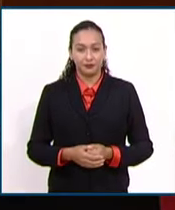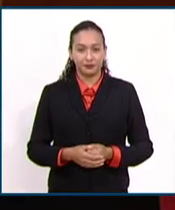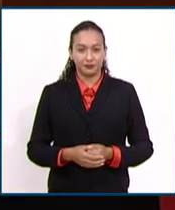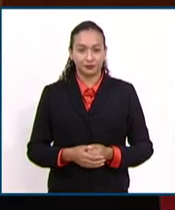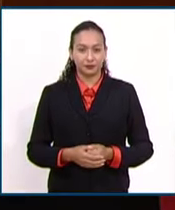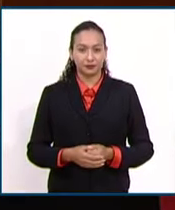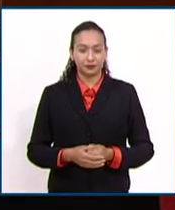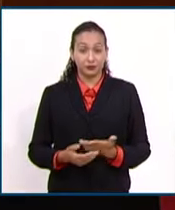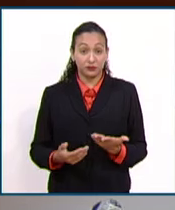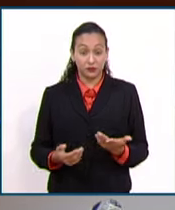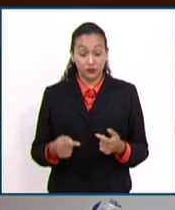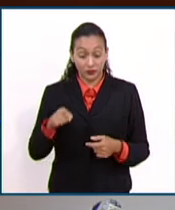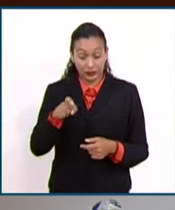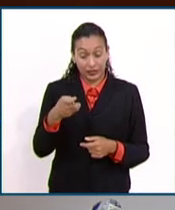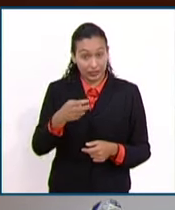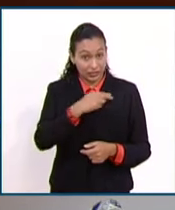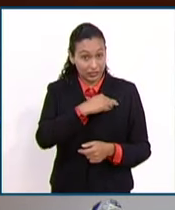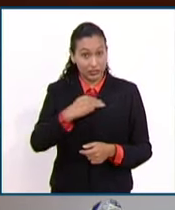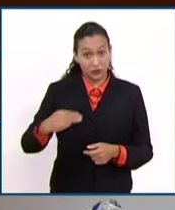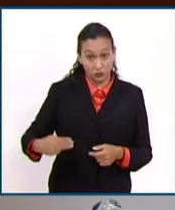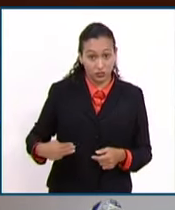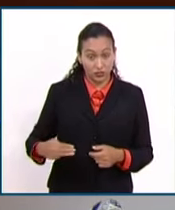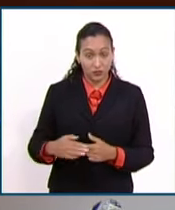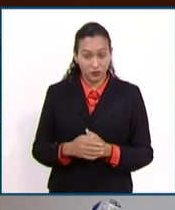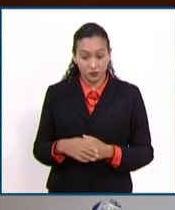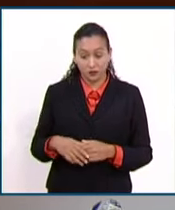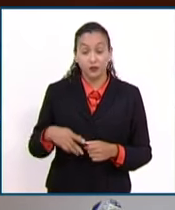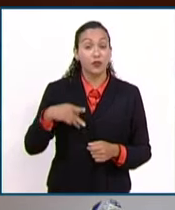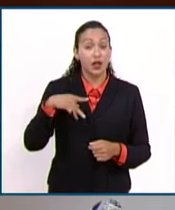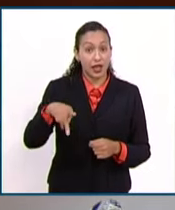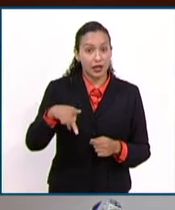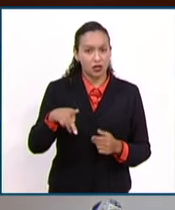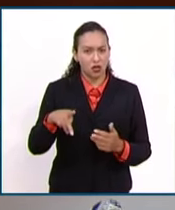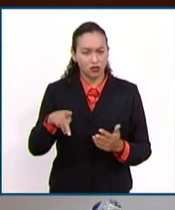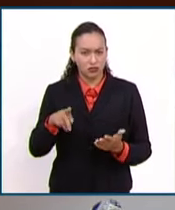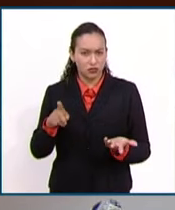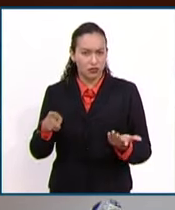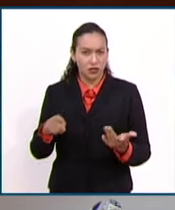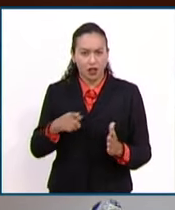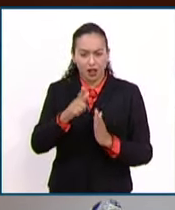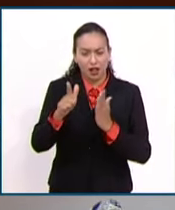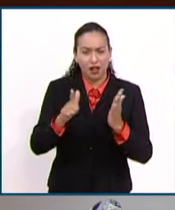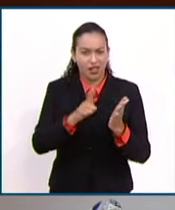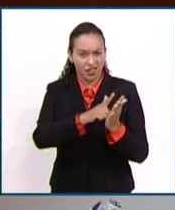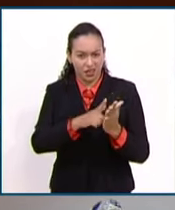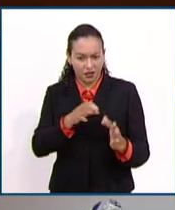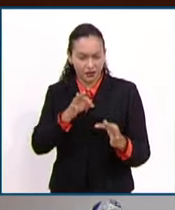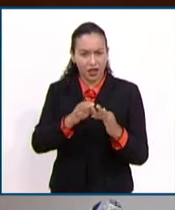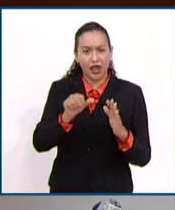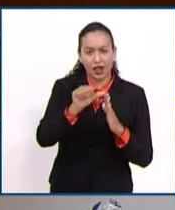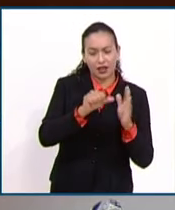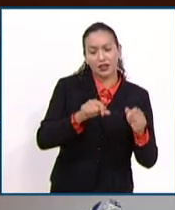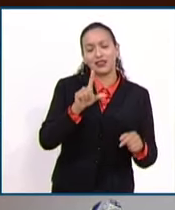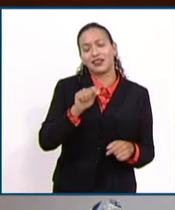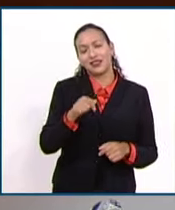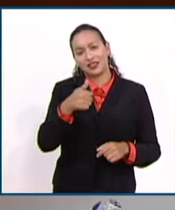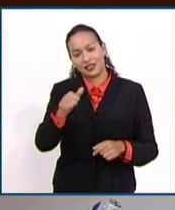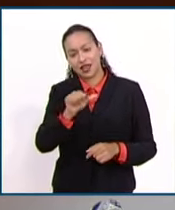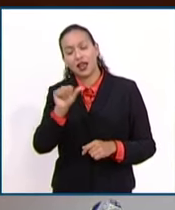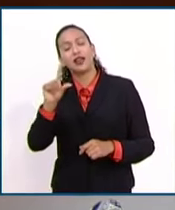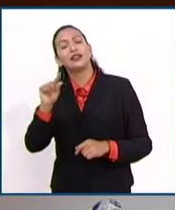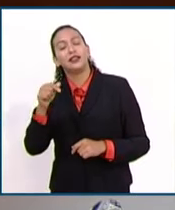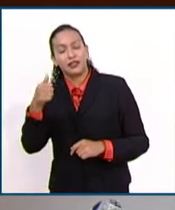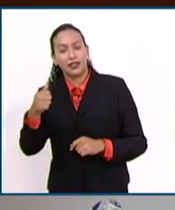Considero que el municipio no tiene interés legítimo para impugnar los artículos 73 a 76 de la Ley